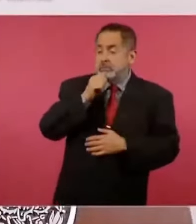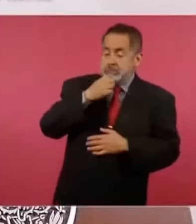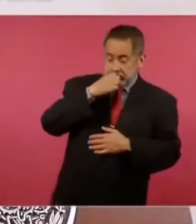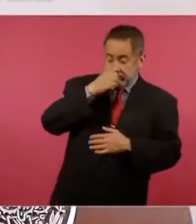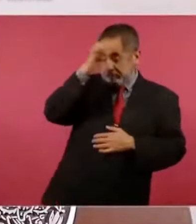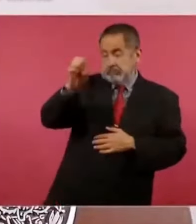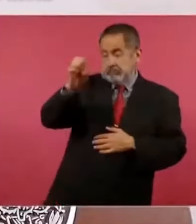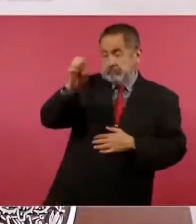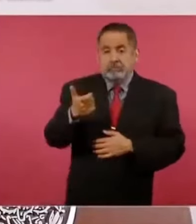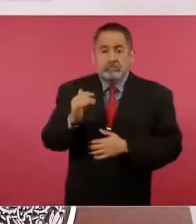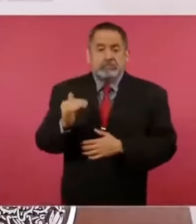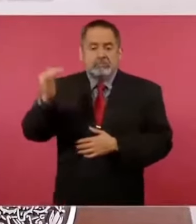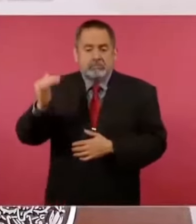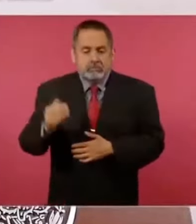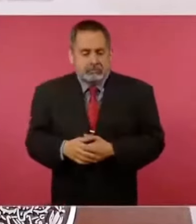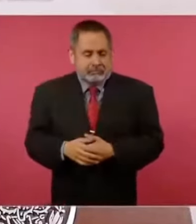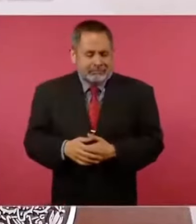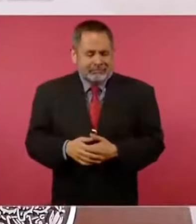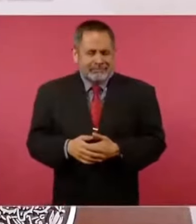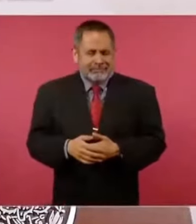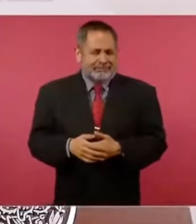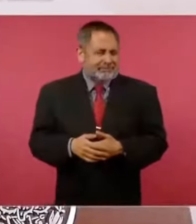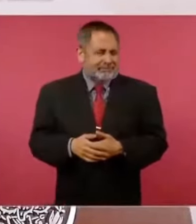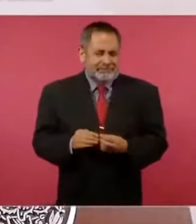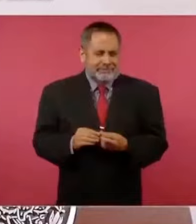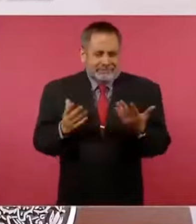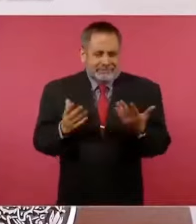Pues claro que no lo esperabas,